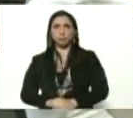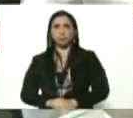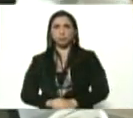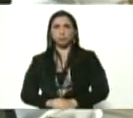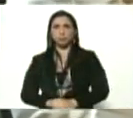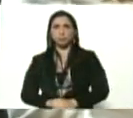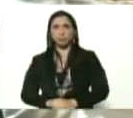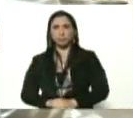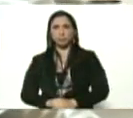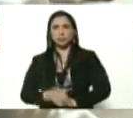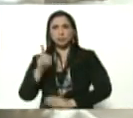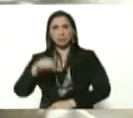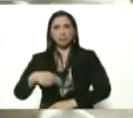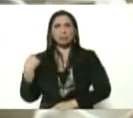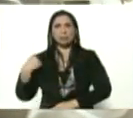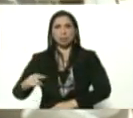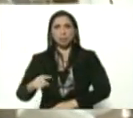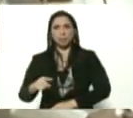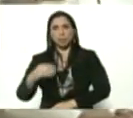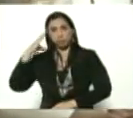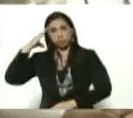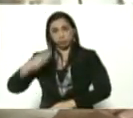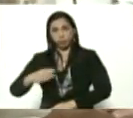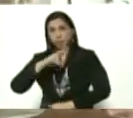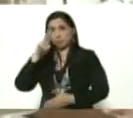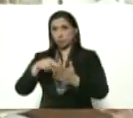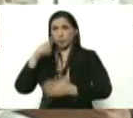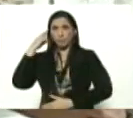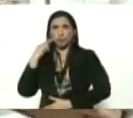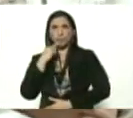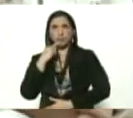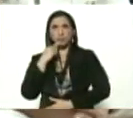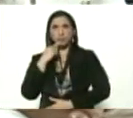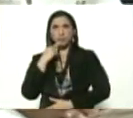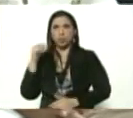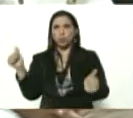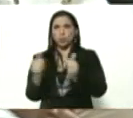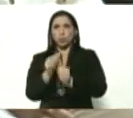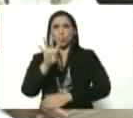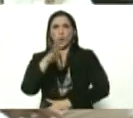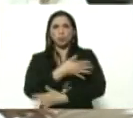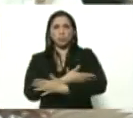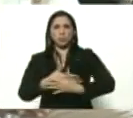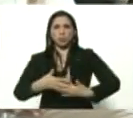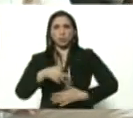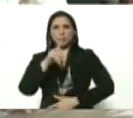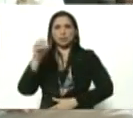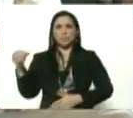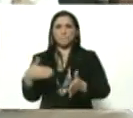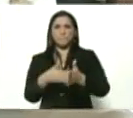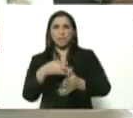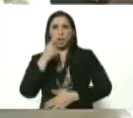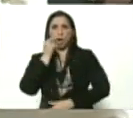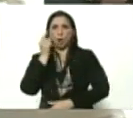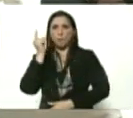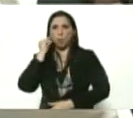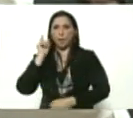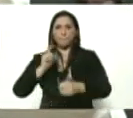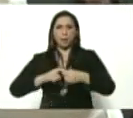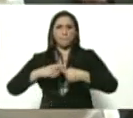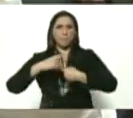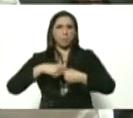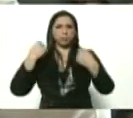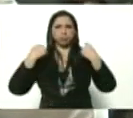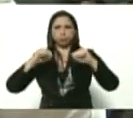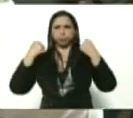Además tenemos una milicia nacional bolivariana con 4.100.000 hombres y mujeres